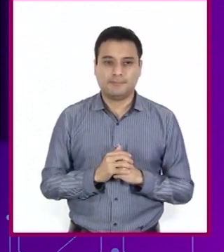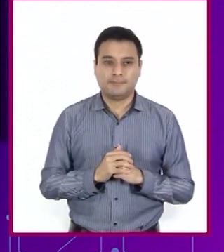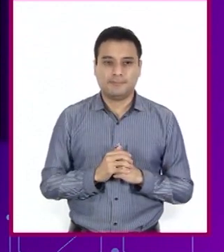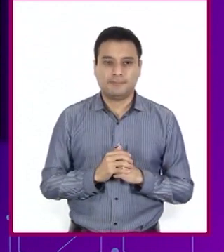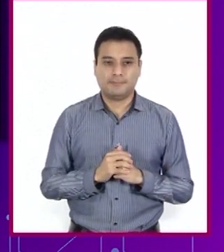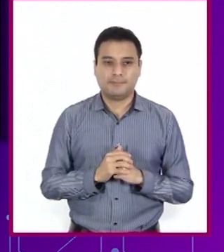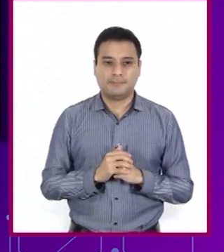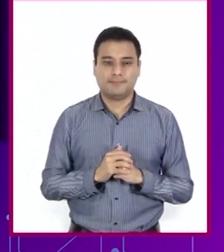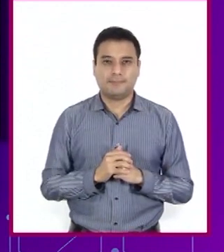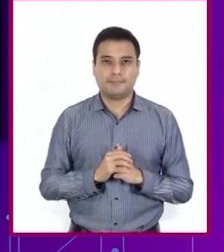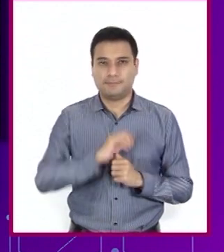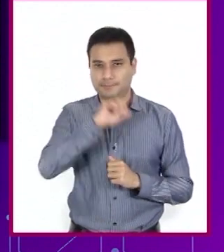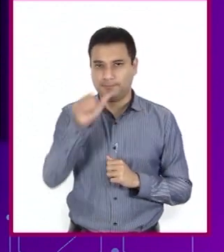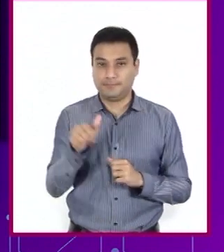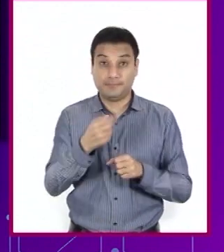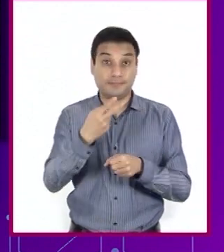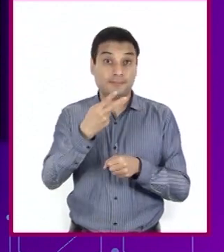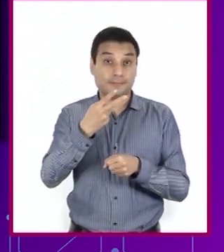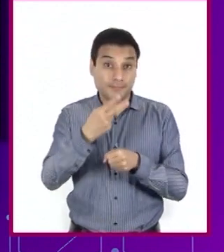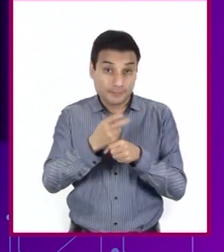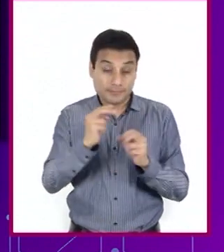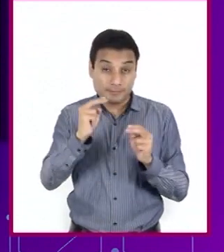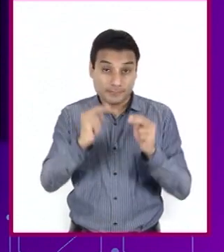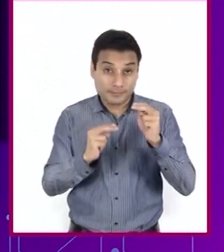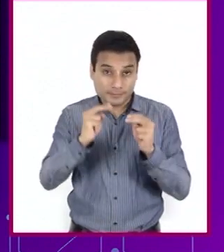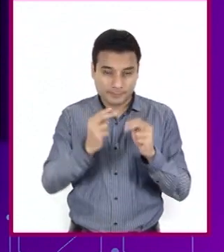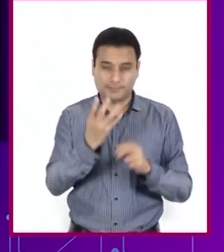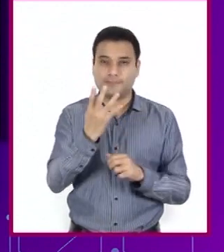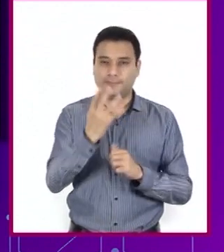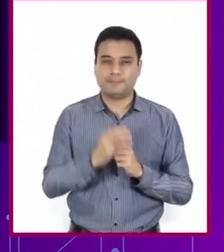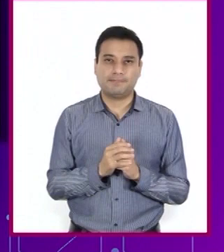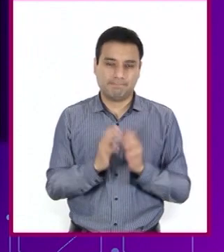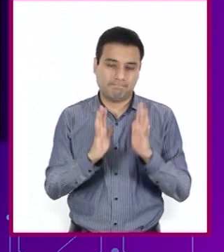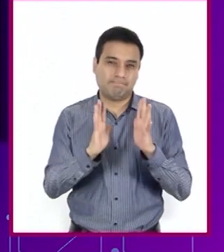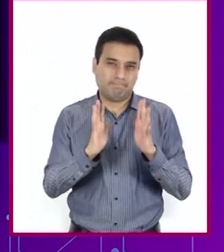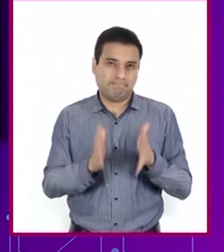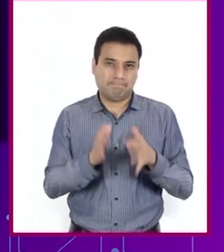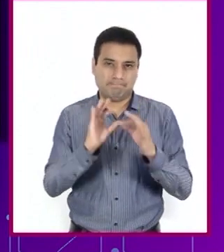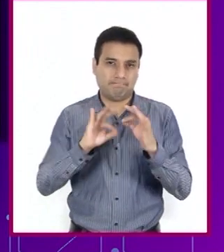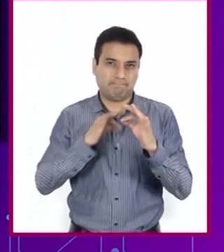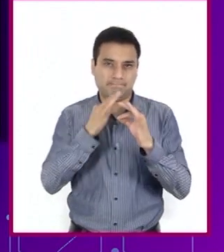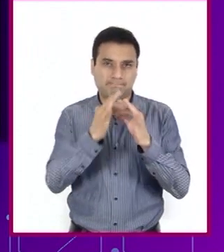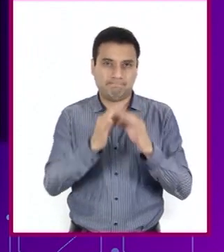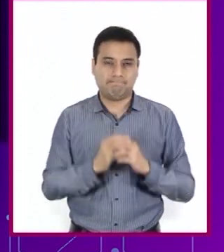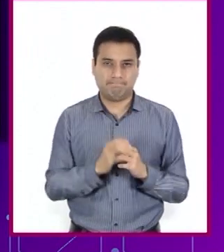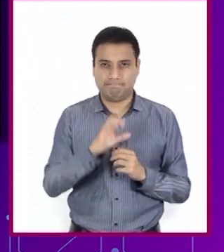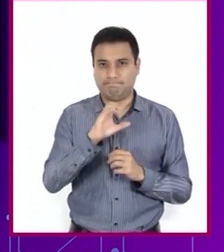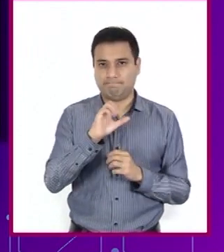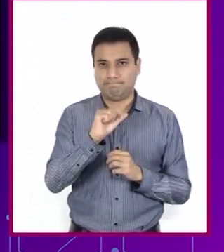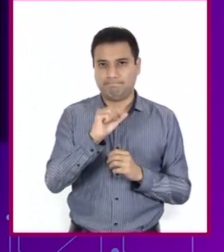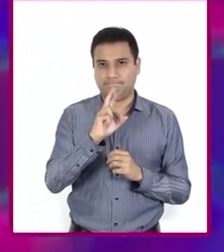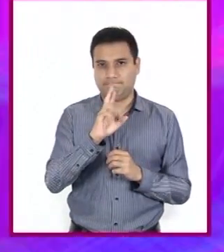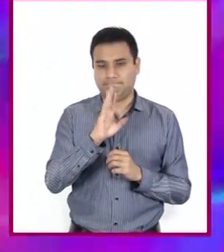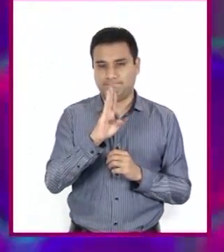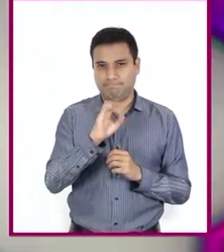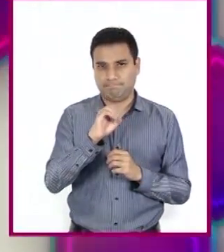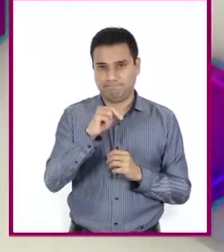en el segundo. De este modo tenemos nuestro átomo de carbono.